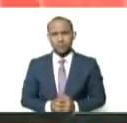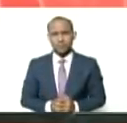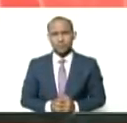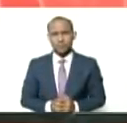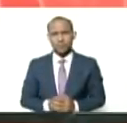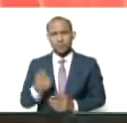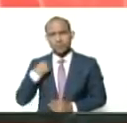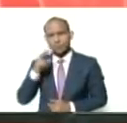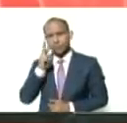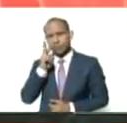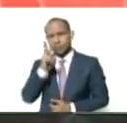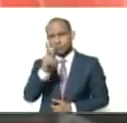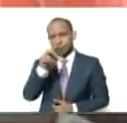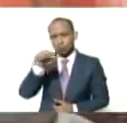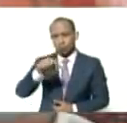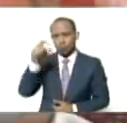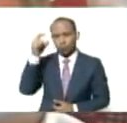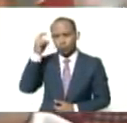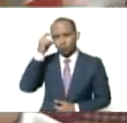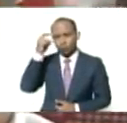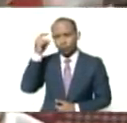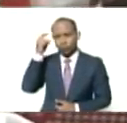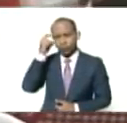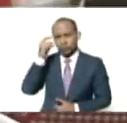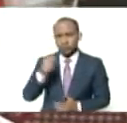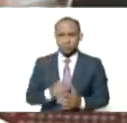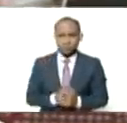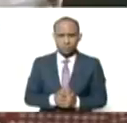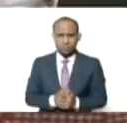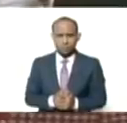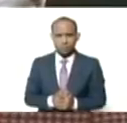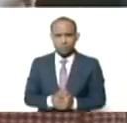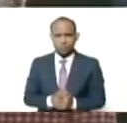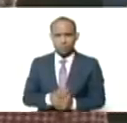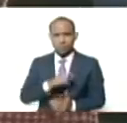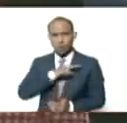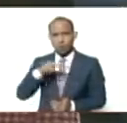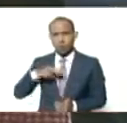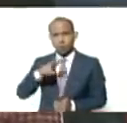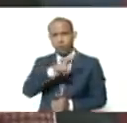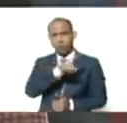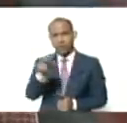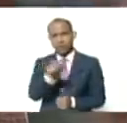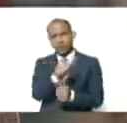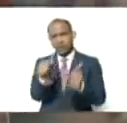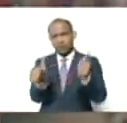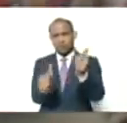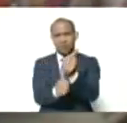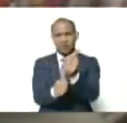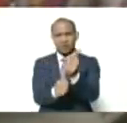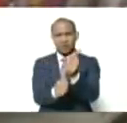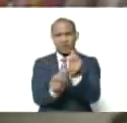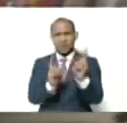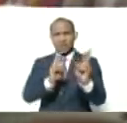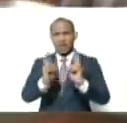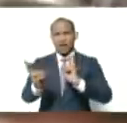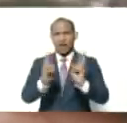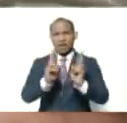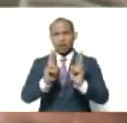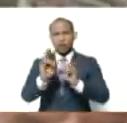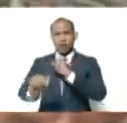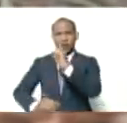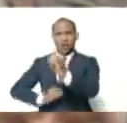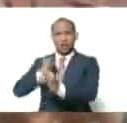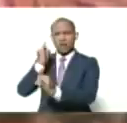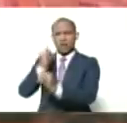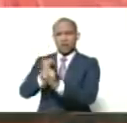Yo estuve viendo hoy a Adam, nuestro vicepresidente de Relaciones Internacionales, le envío desde aquí un